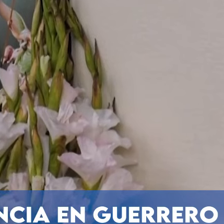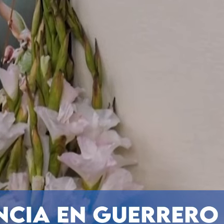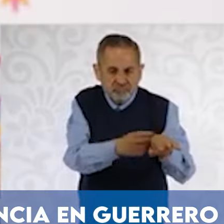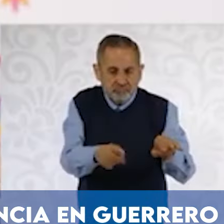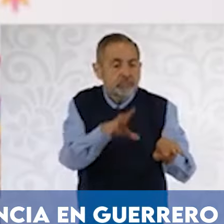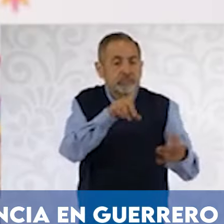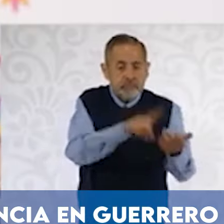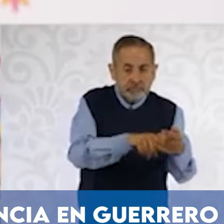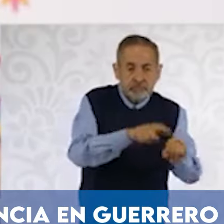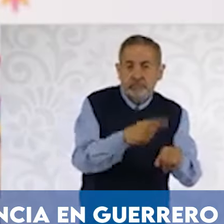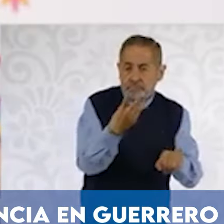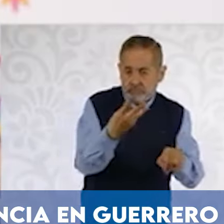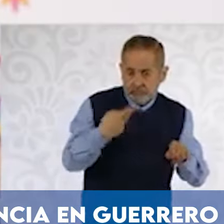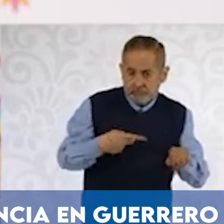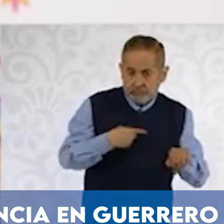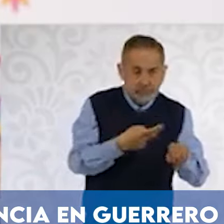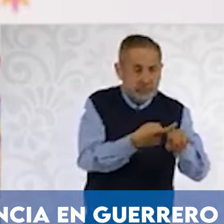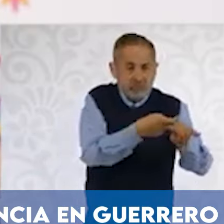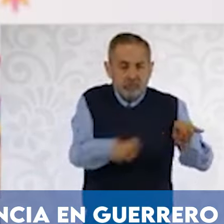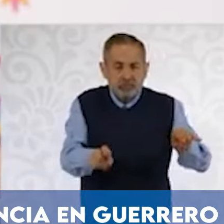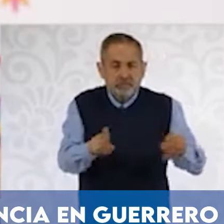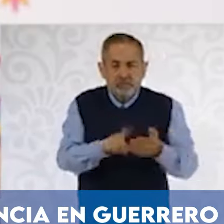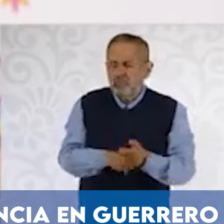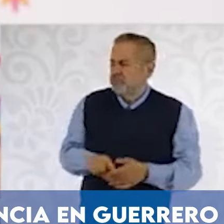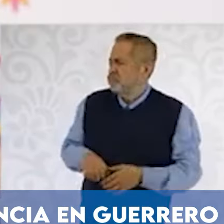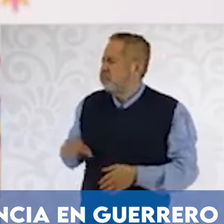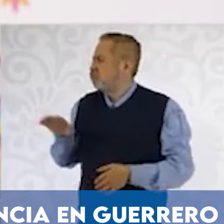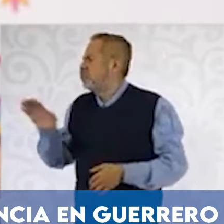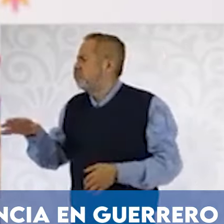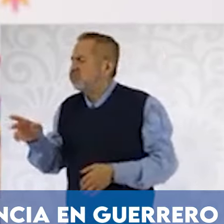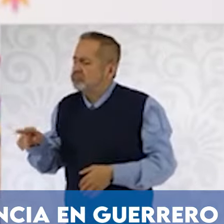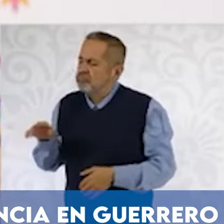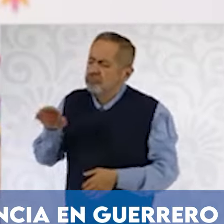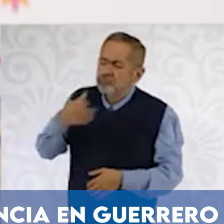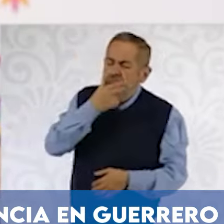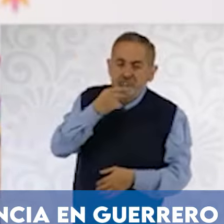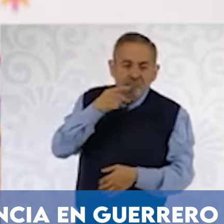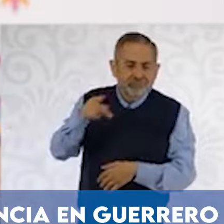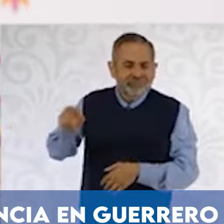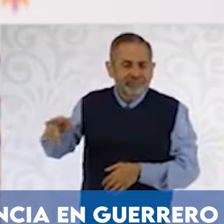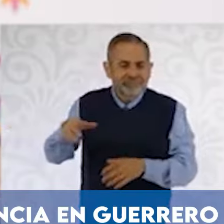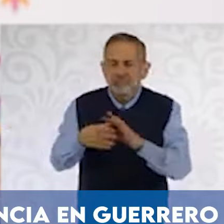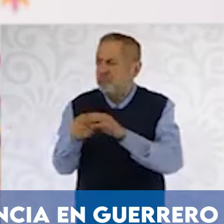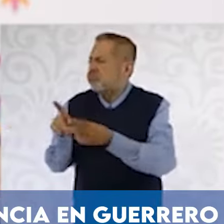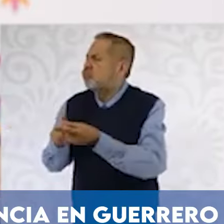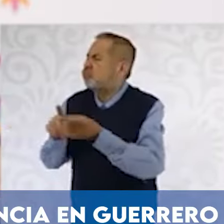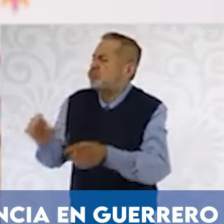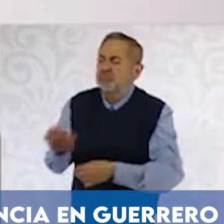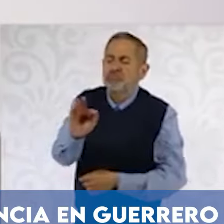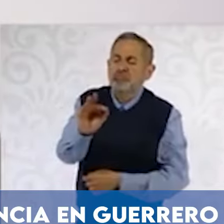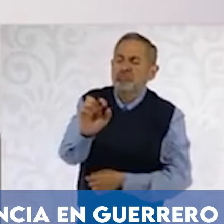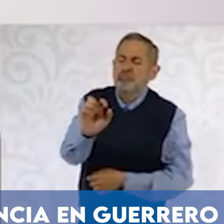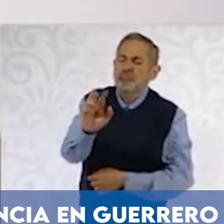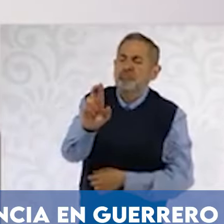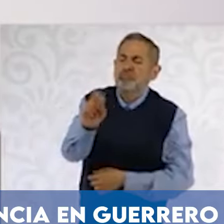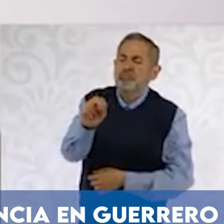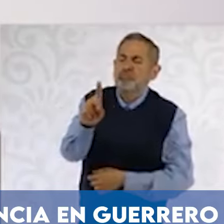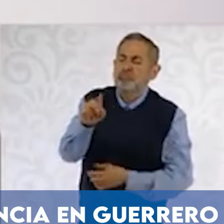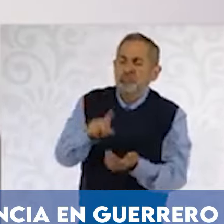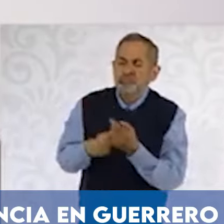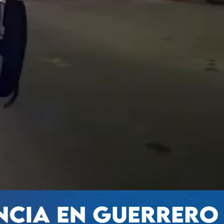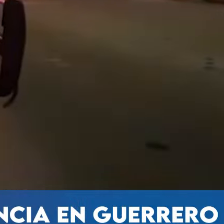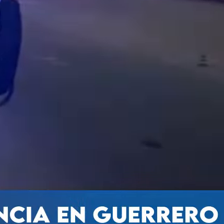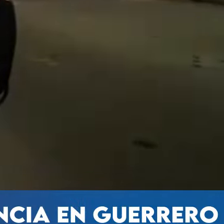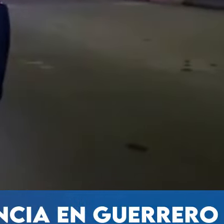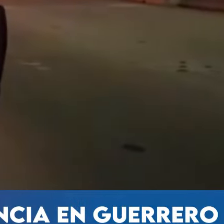respecto el secretario de seguridad Omar García harfuch aseguró que los asesinatos registrados el 6 de octubre y el 6 de noviembre Aunque